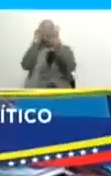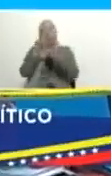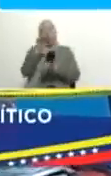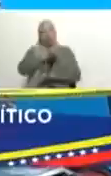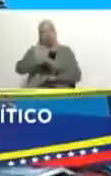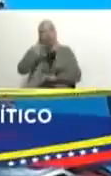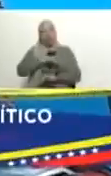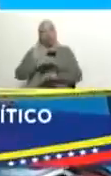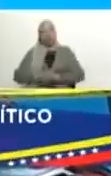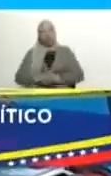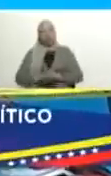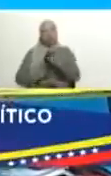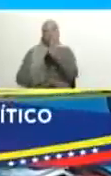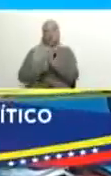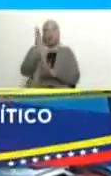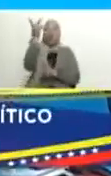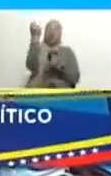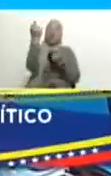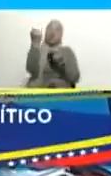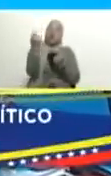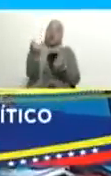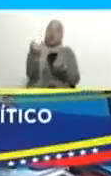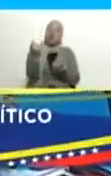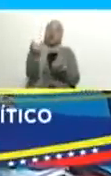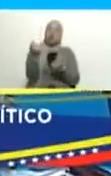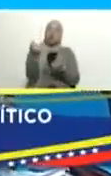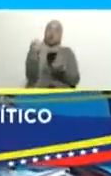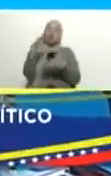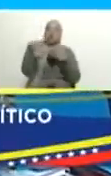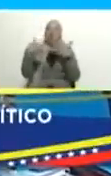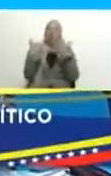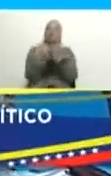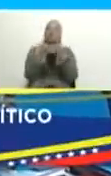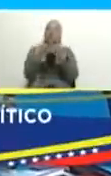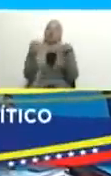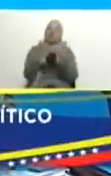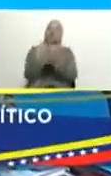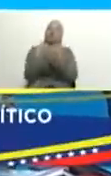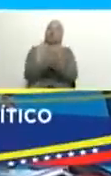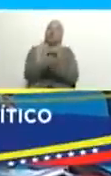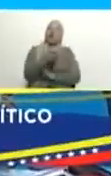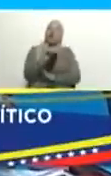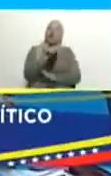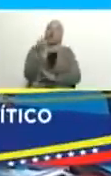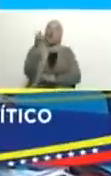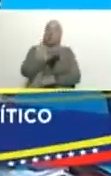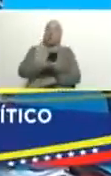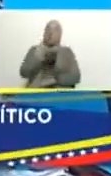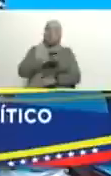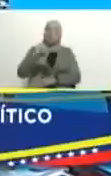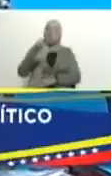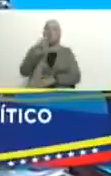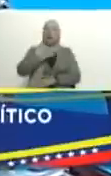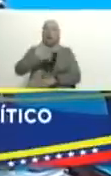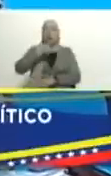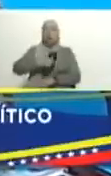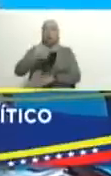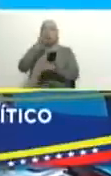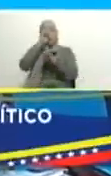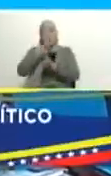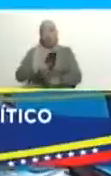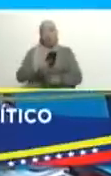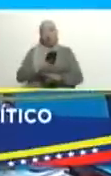social, el crecimiento económico, por todo lo que significa tener una sociedad de tolerancia y